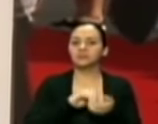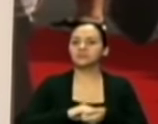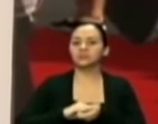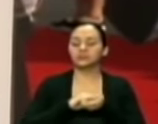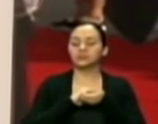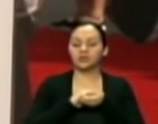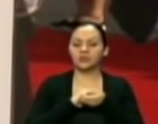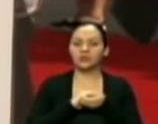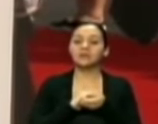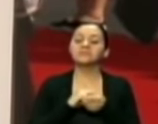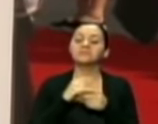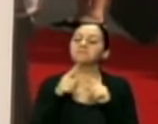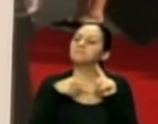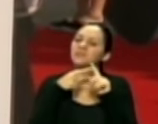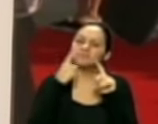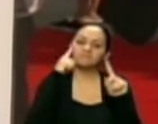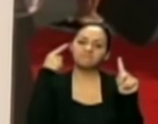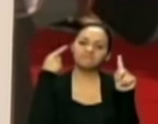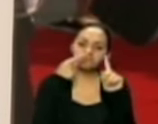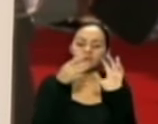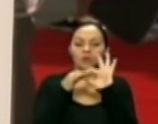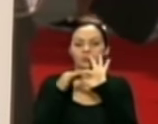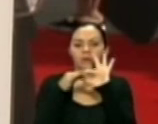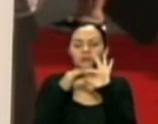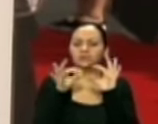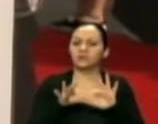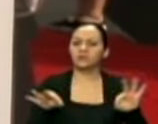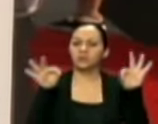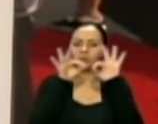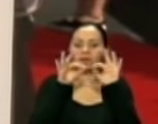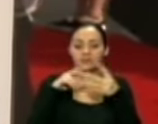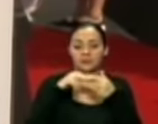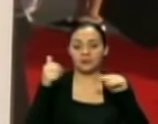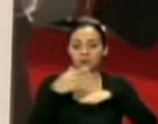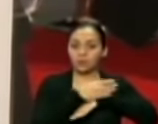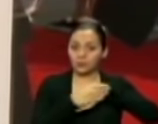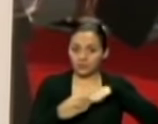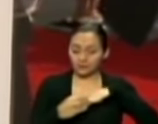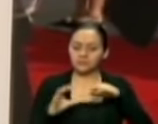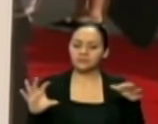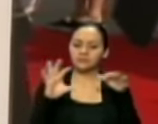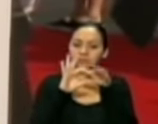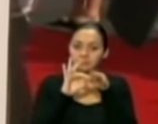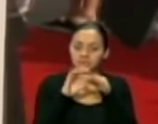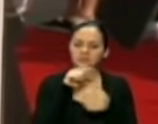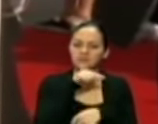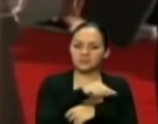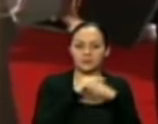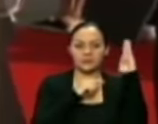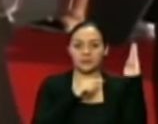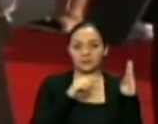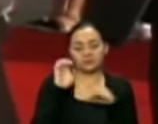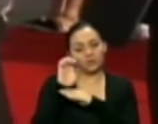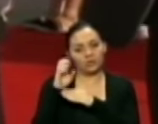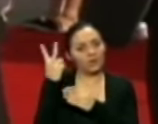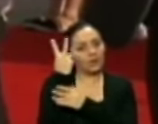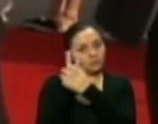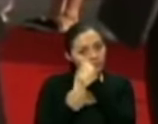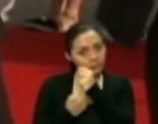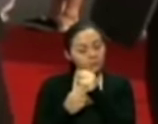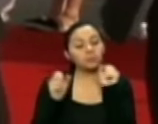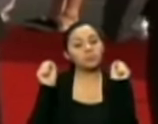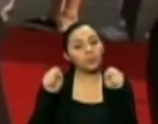y nosotros precisamos da cooperação regional e entre os nossos dois países